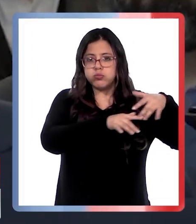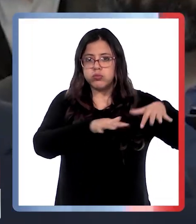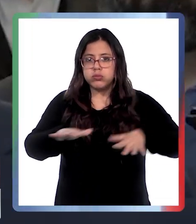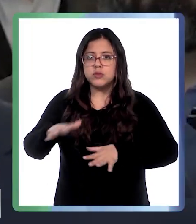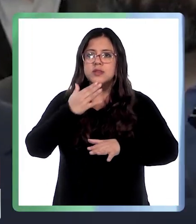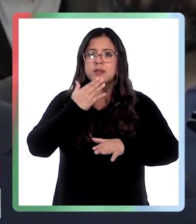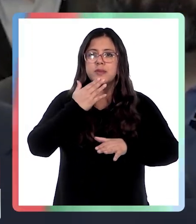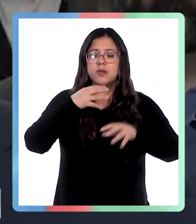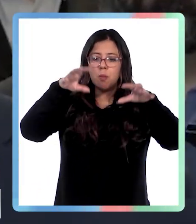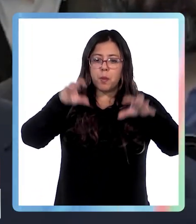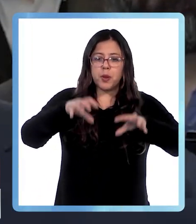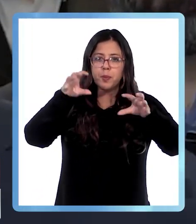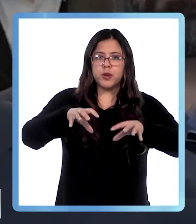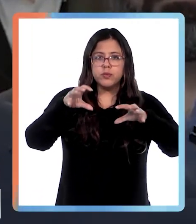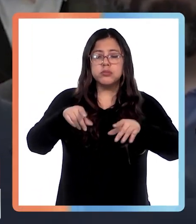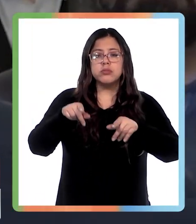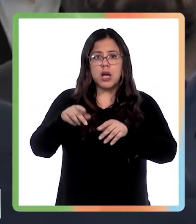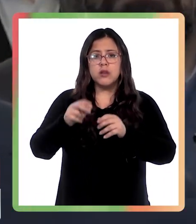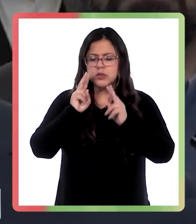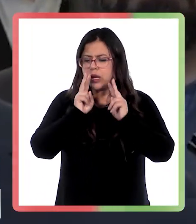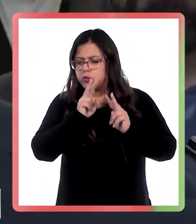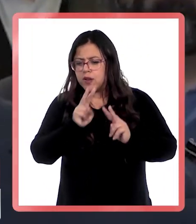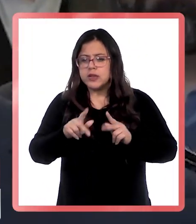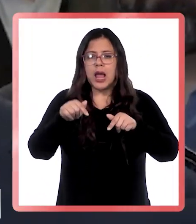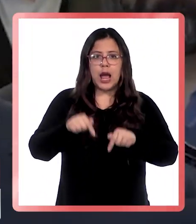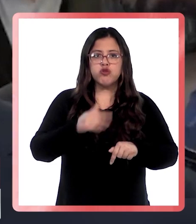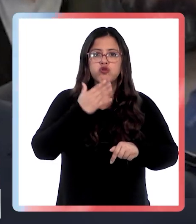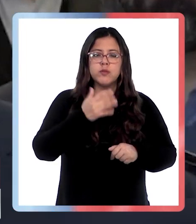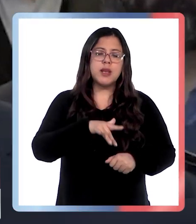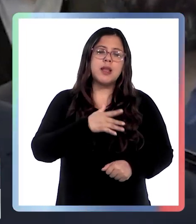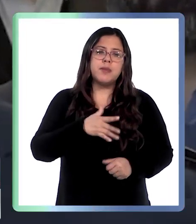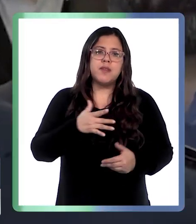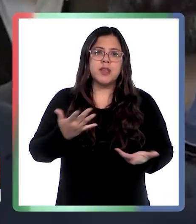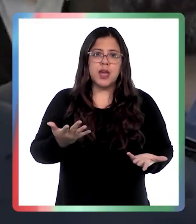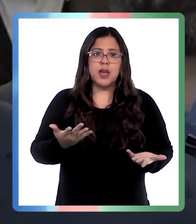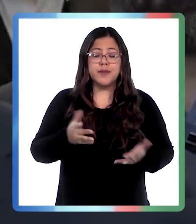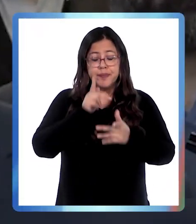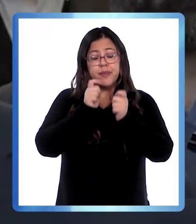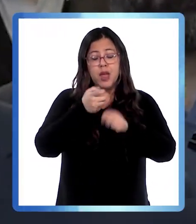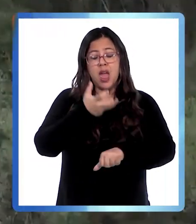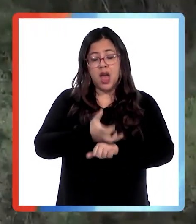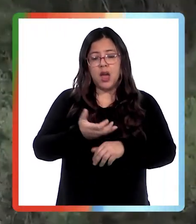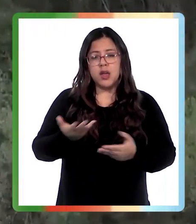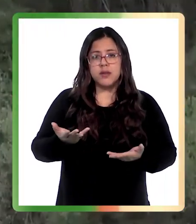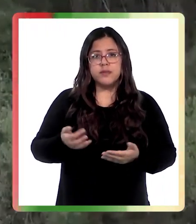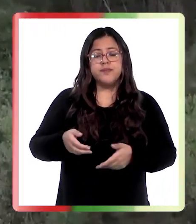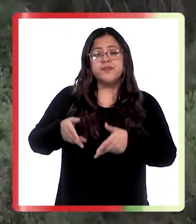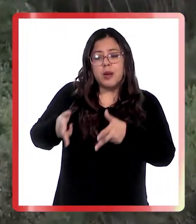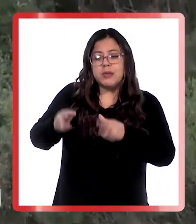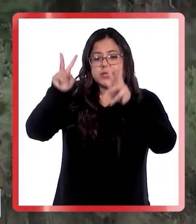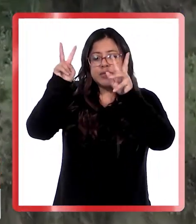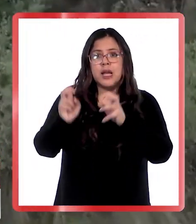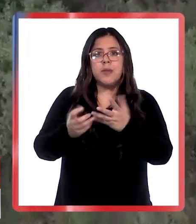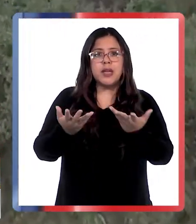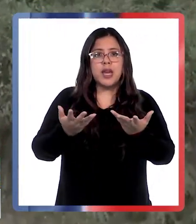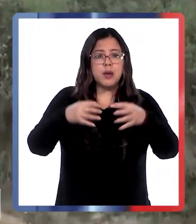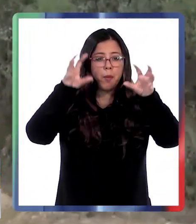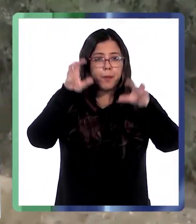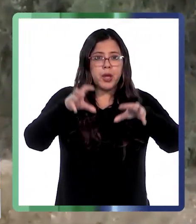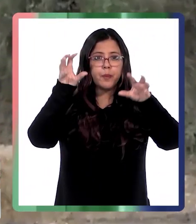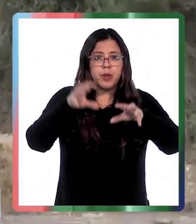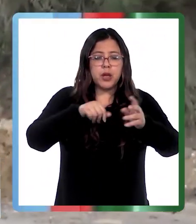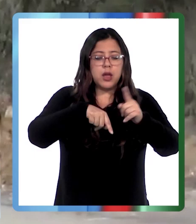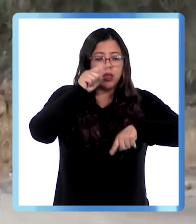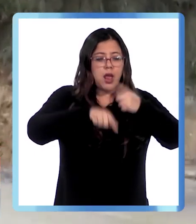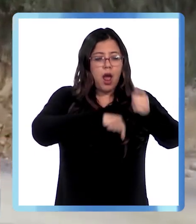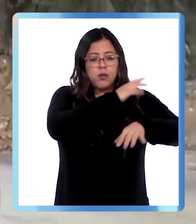de masa situaciones de aluviones distintas situaciones que nosotros hemos estado viendo hoy día y a la cual Lamentablemente estamos expuestos La amenaza ante nuevos eventos